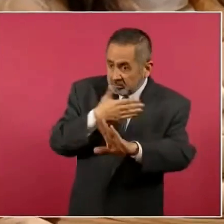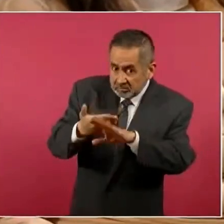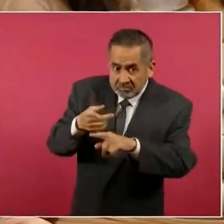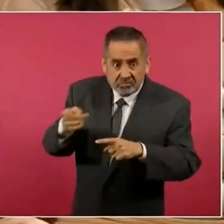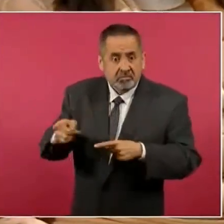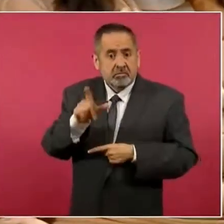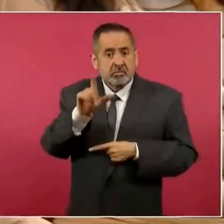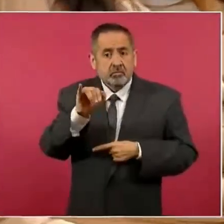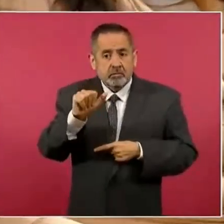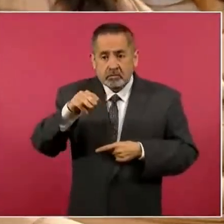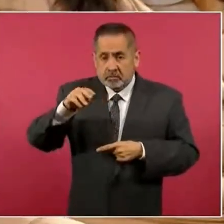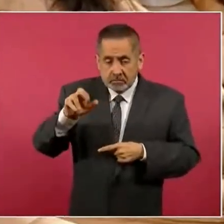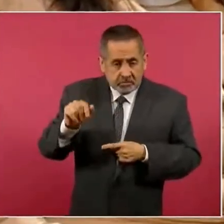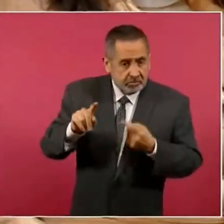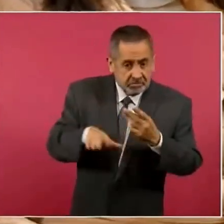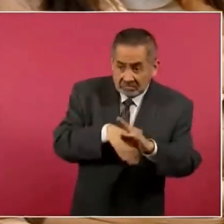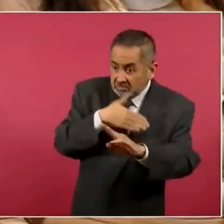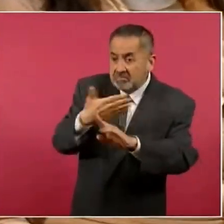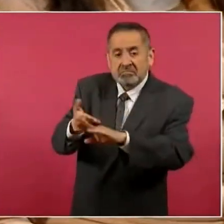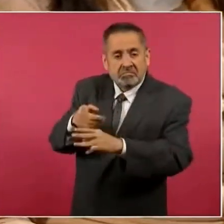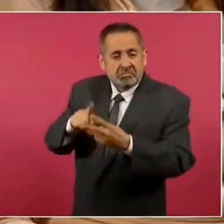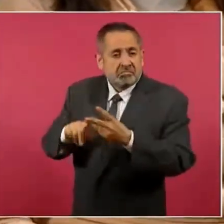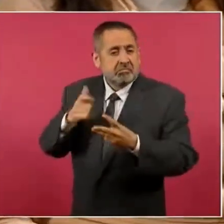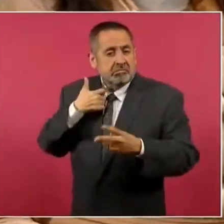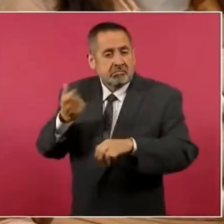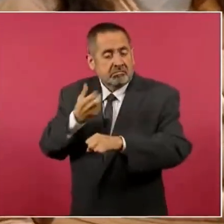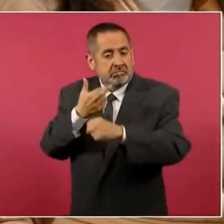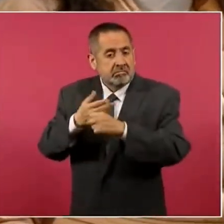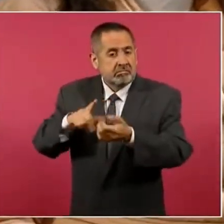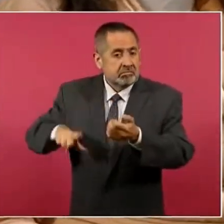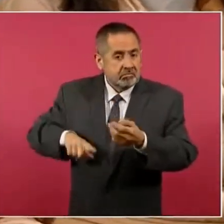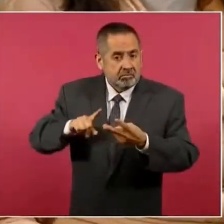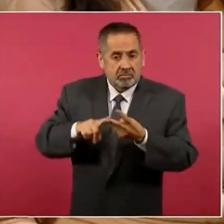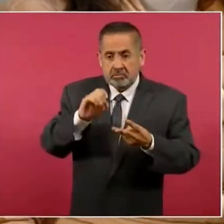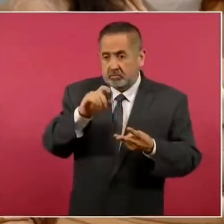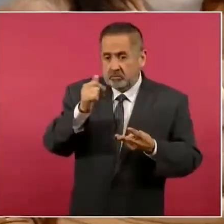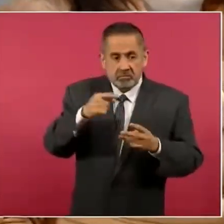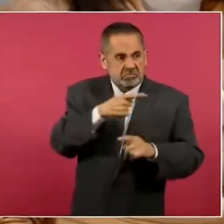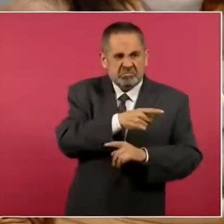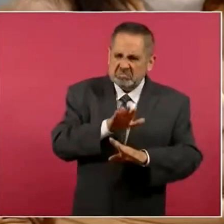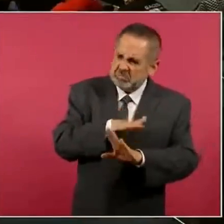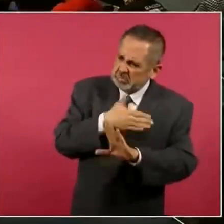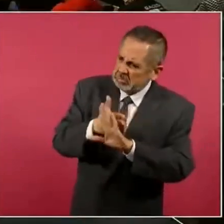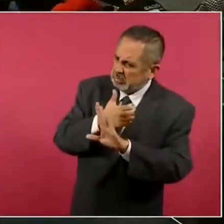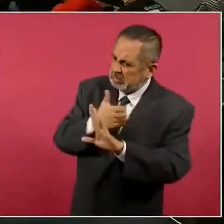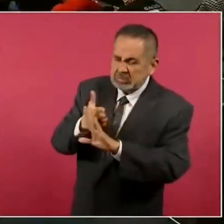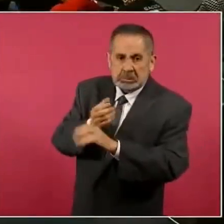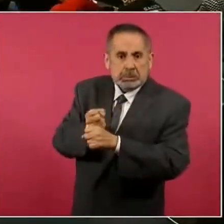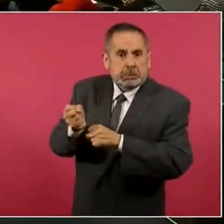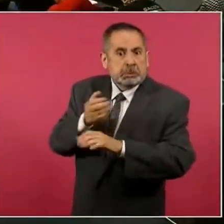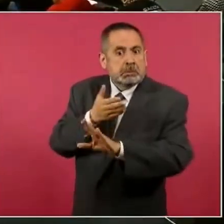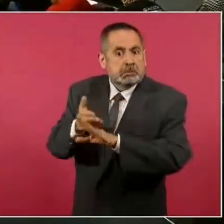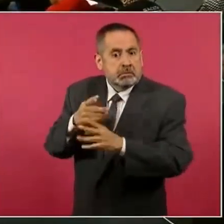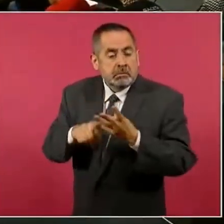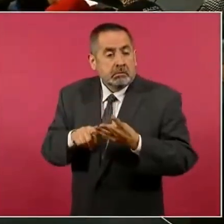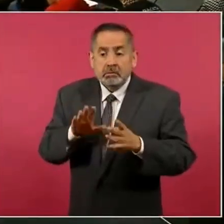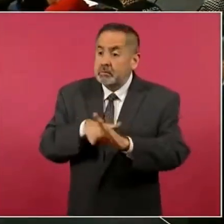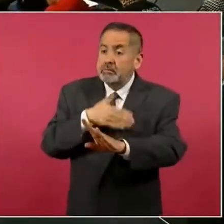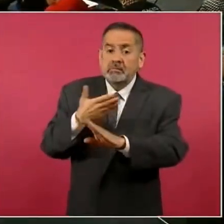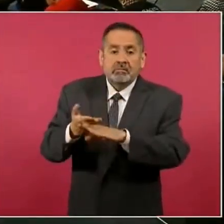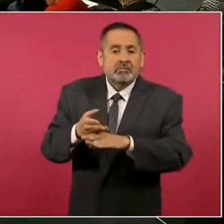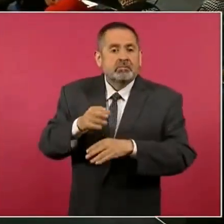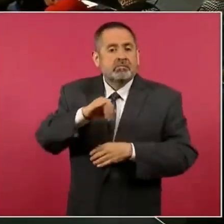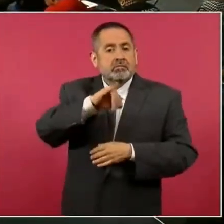Luisa María Alcalde, a la ex secretaria de Gobernación Olga Sánchez Cordero, a la Junta Federal